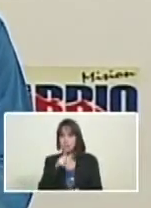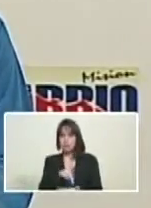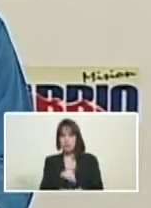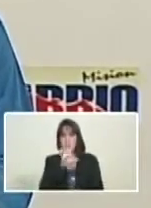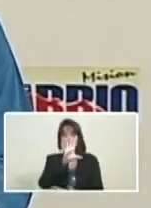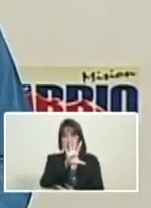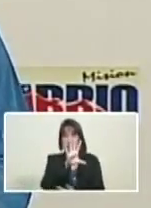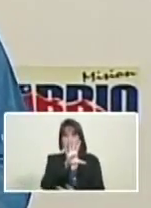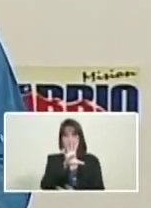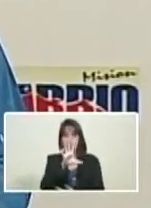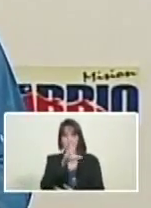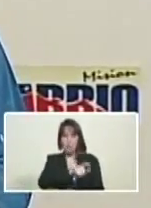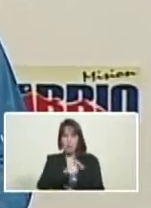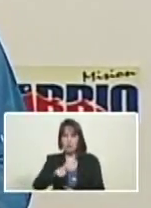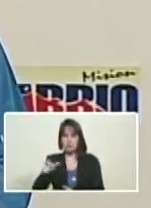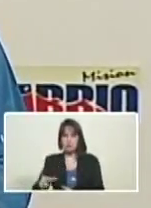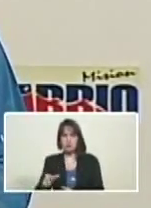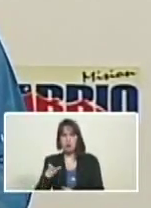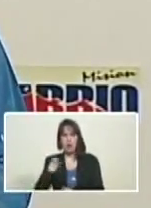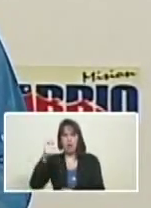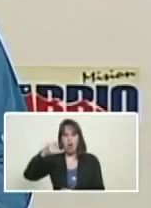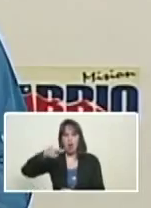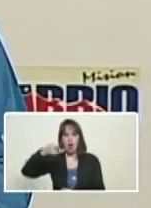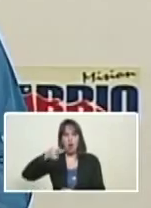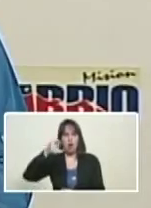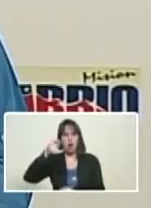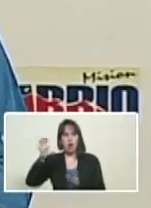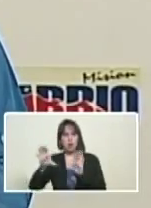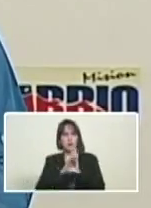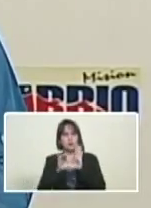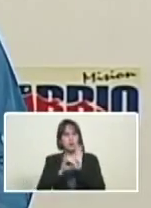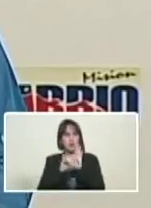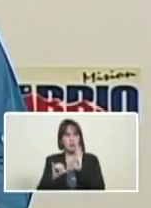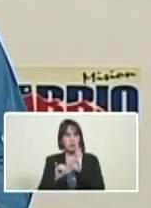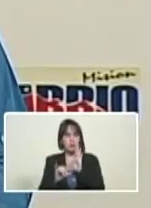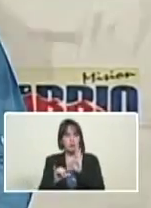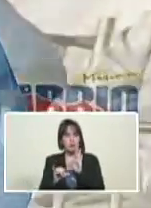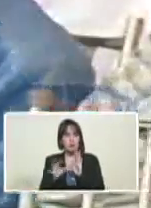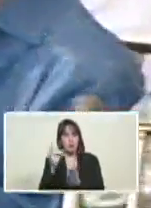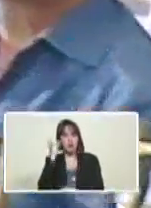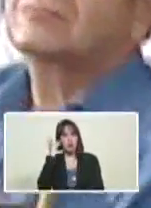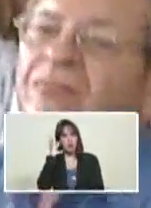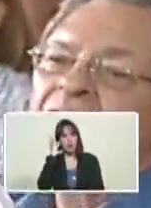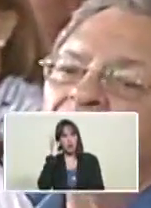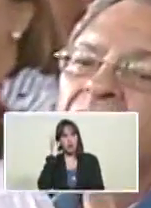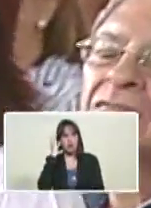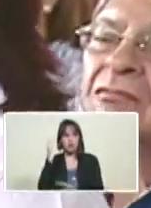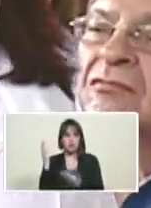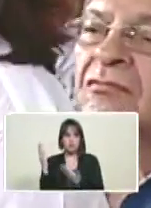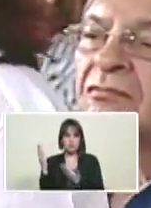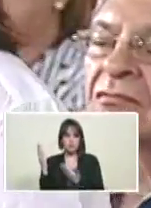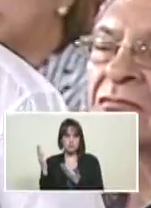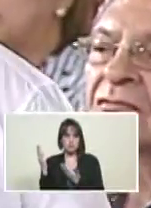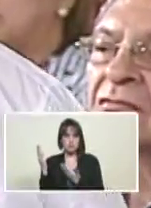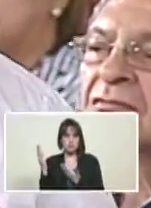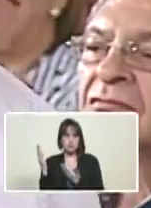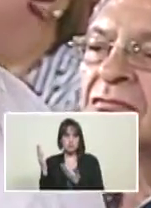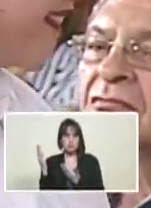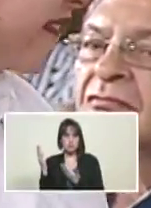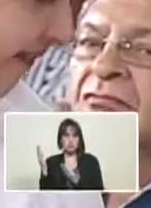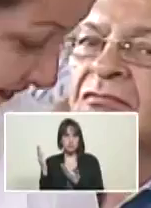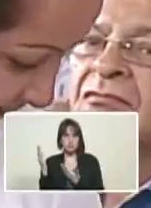5 constituyentes. La compañera María Gabriela Vega de la Constituyente.